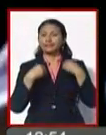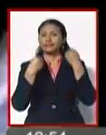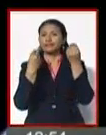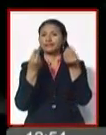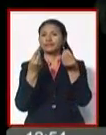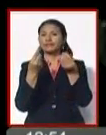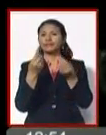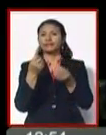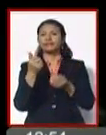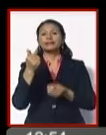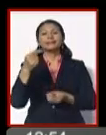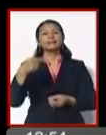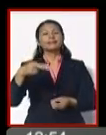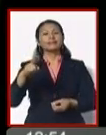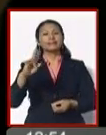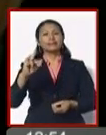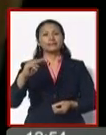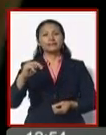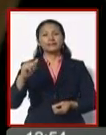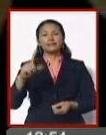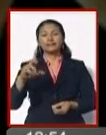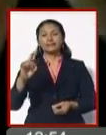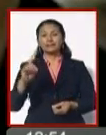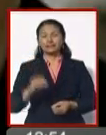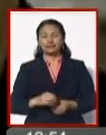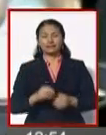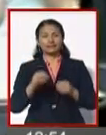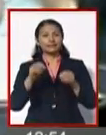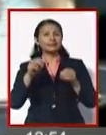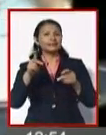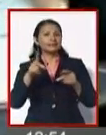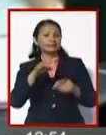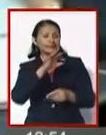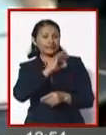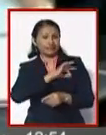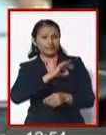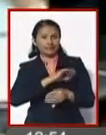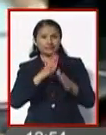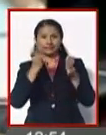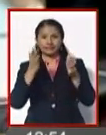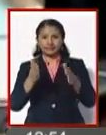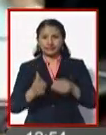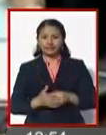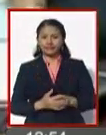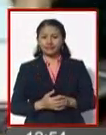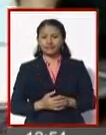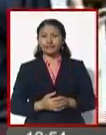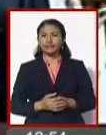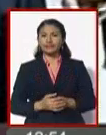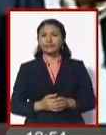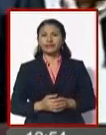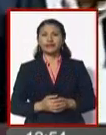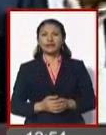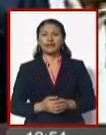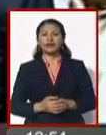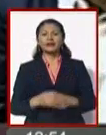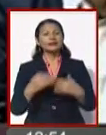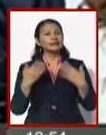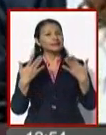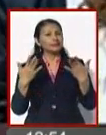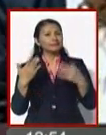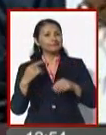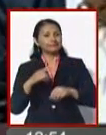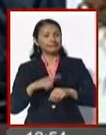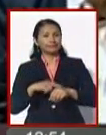el aguinaldo a los beneficiarios de la renta dignidad. Y es en esta